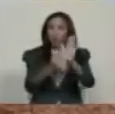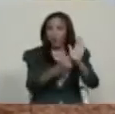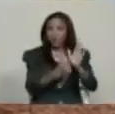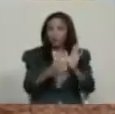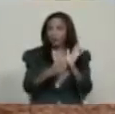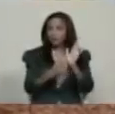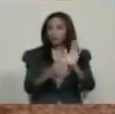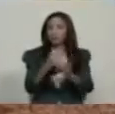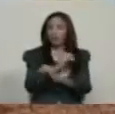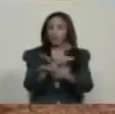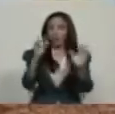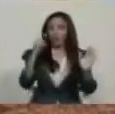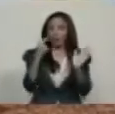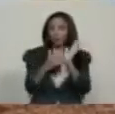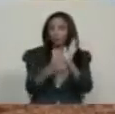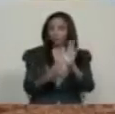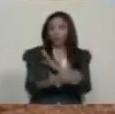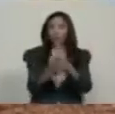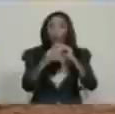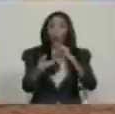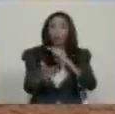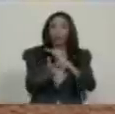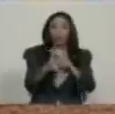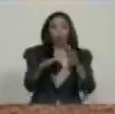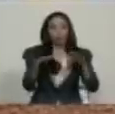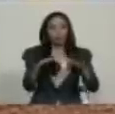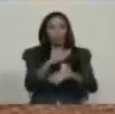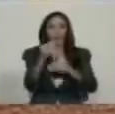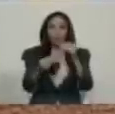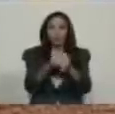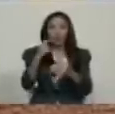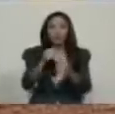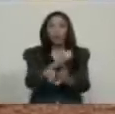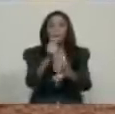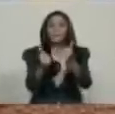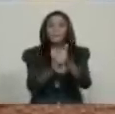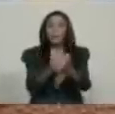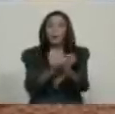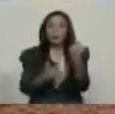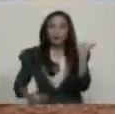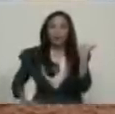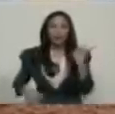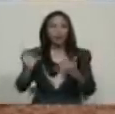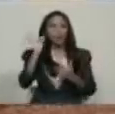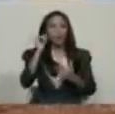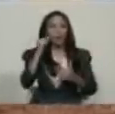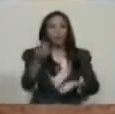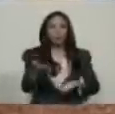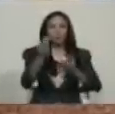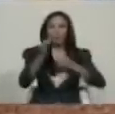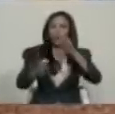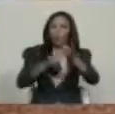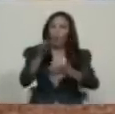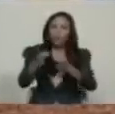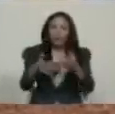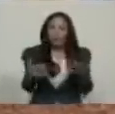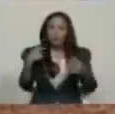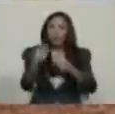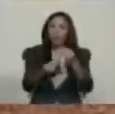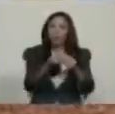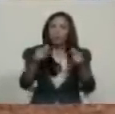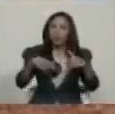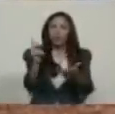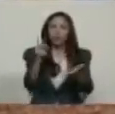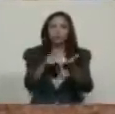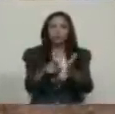conocimiento técnico de todo lo que se ha hecho acá, nuestra presidenta de CODECI nos explique un poco todo lo que ha sido el desarrollo de esta